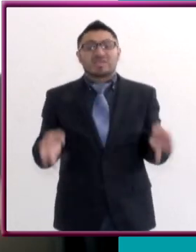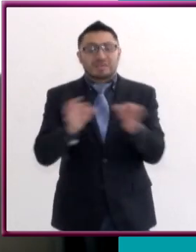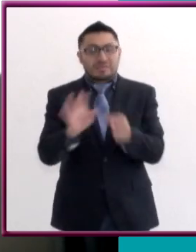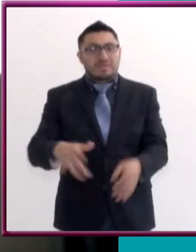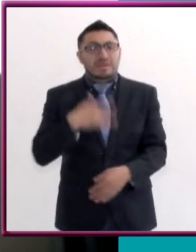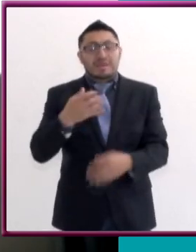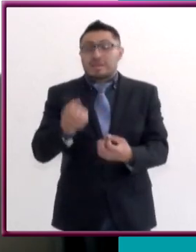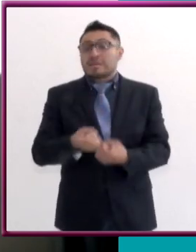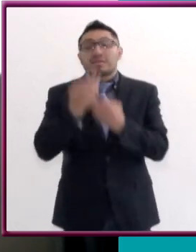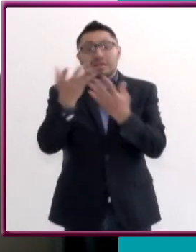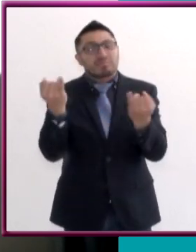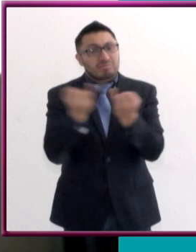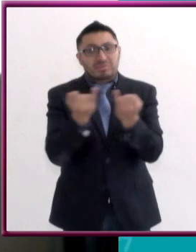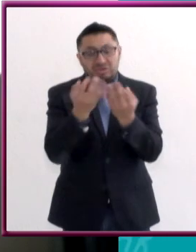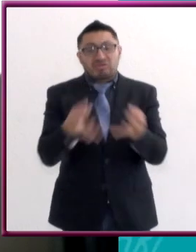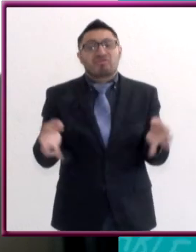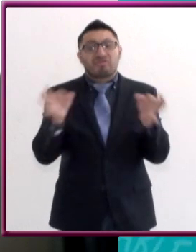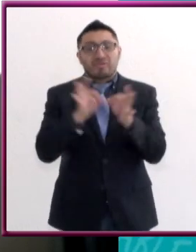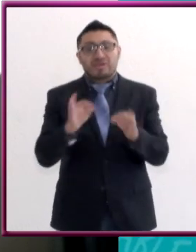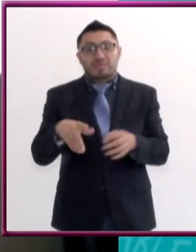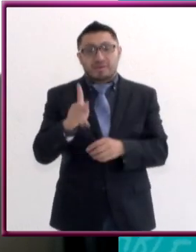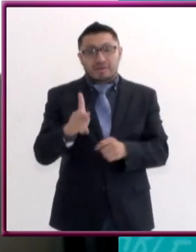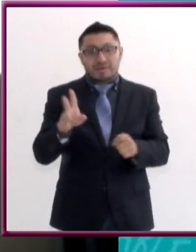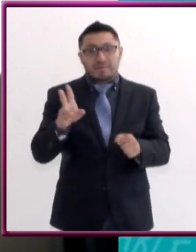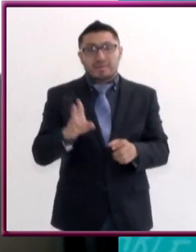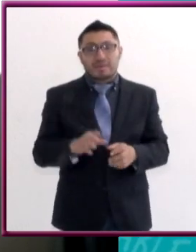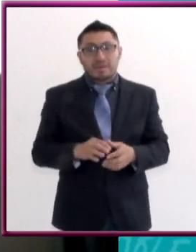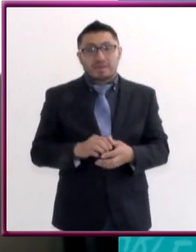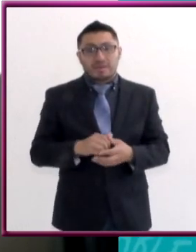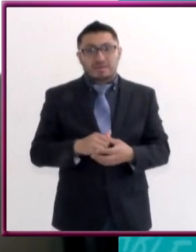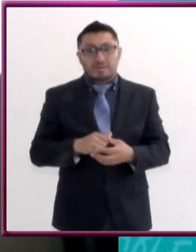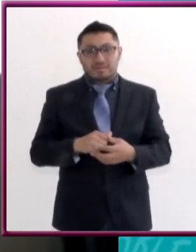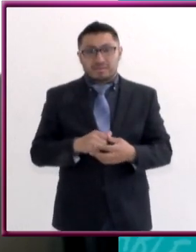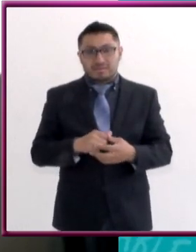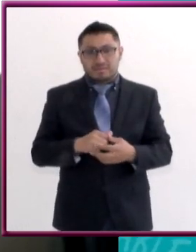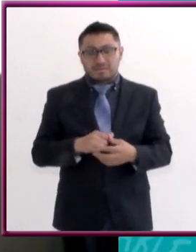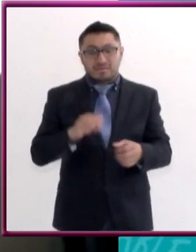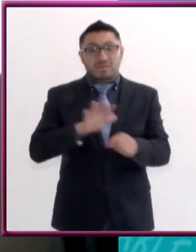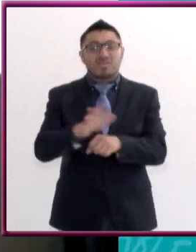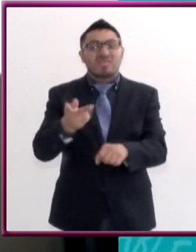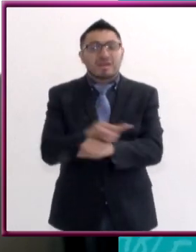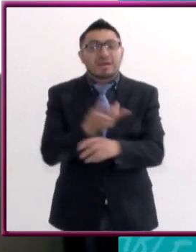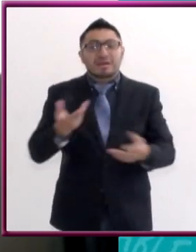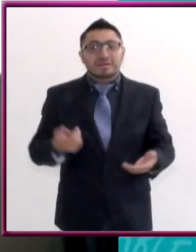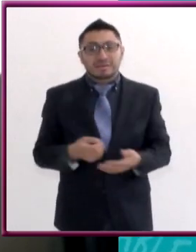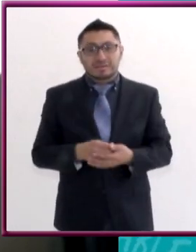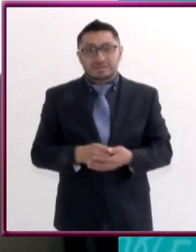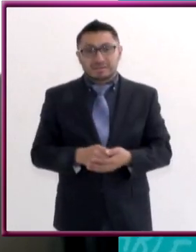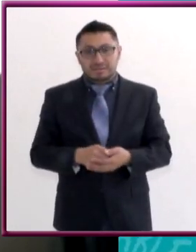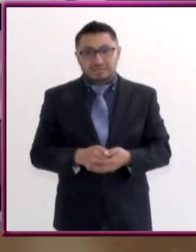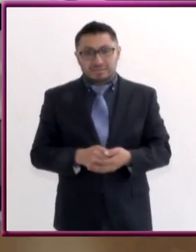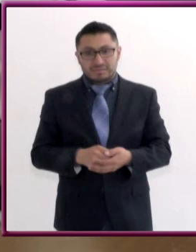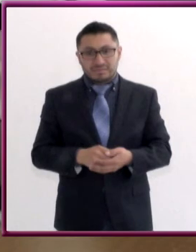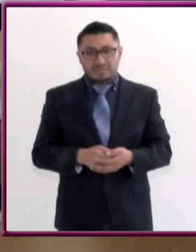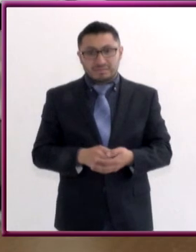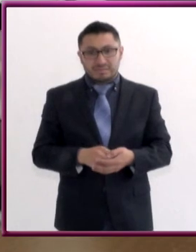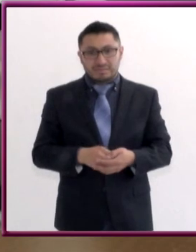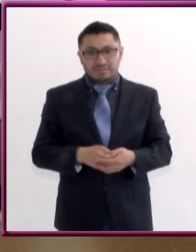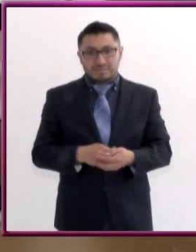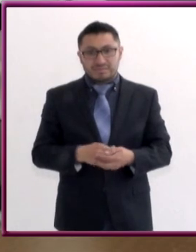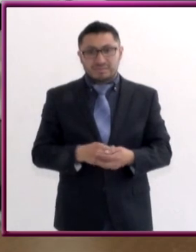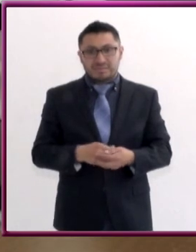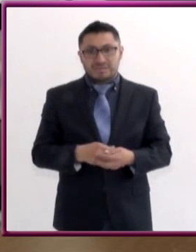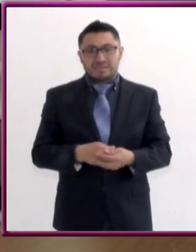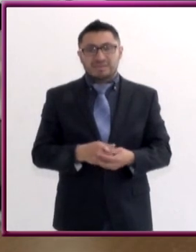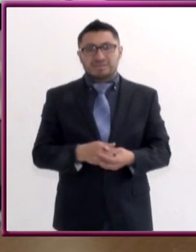manos, la cabeza, igual las emociones. Pero no se les suele dar importancia y lo que sucede es que esas